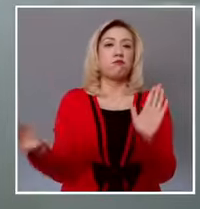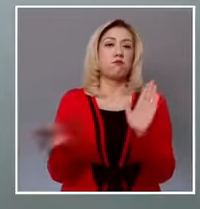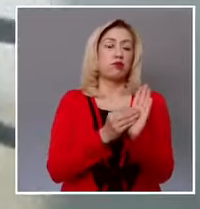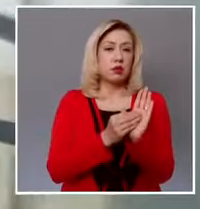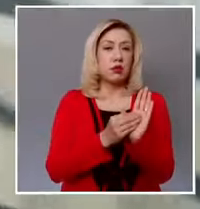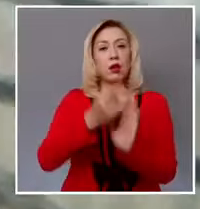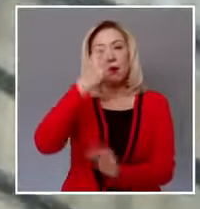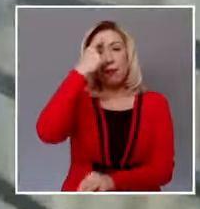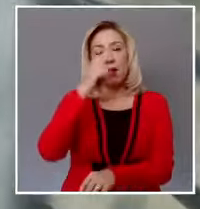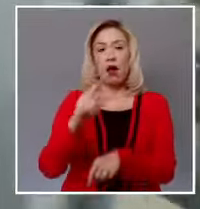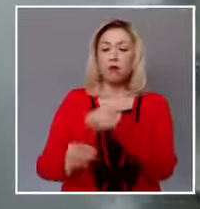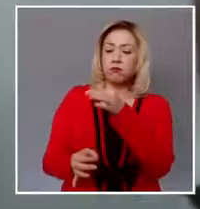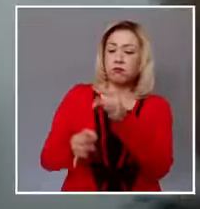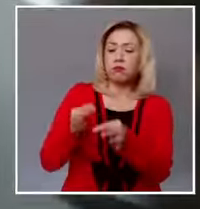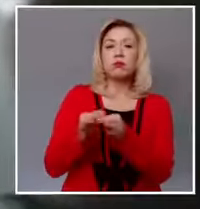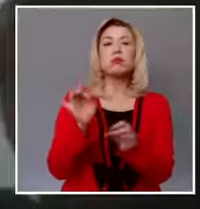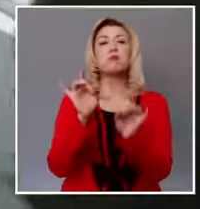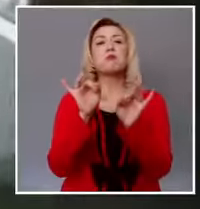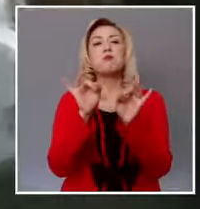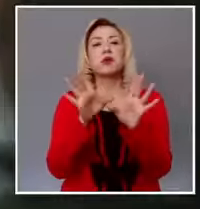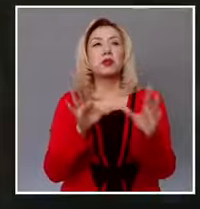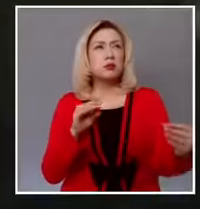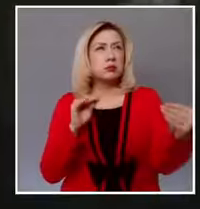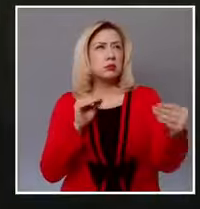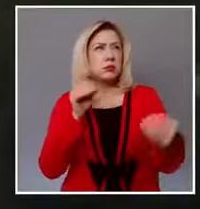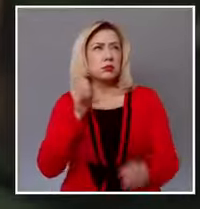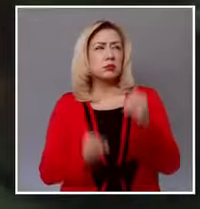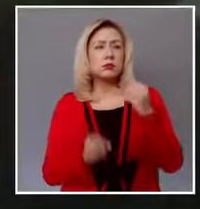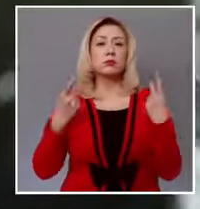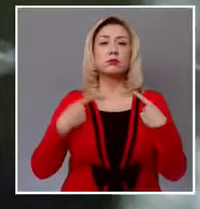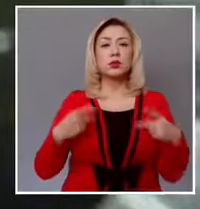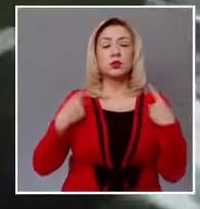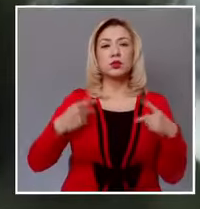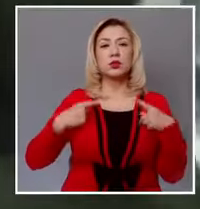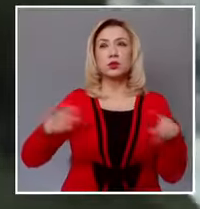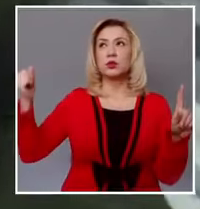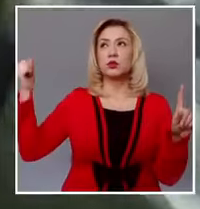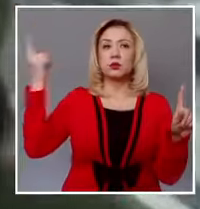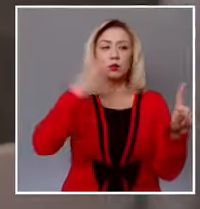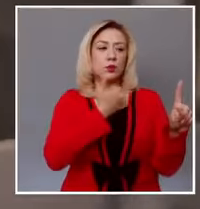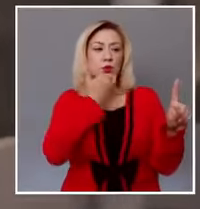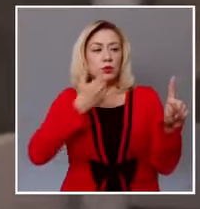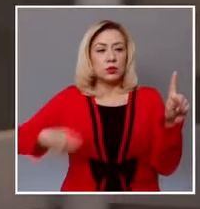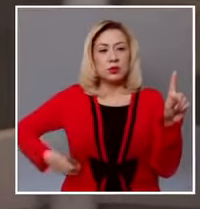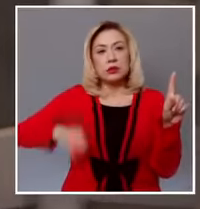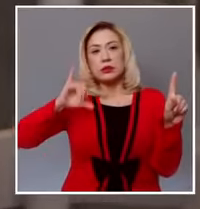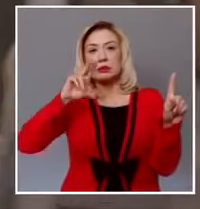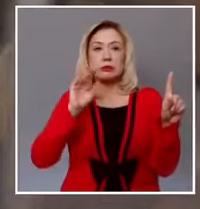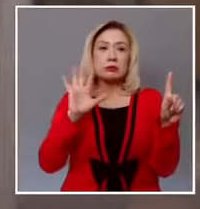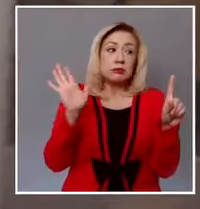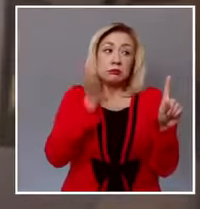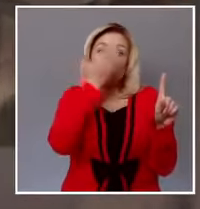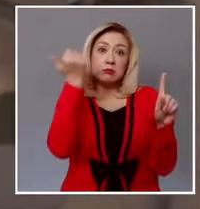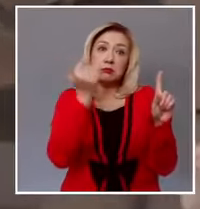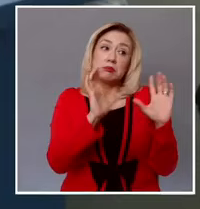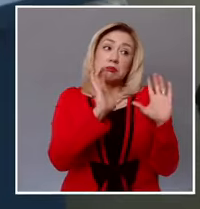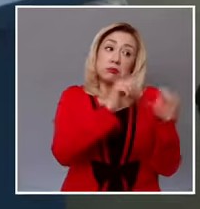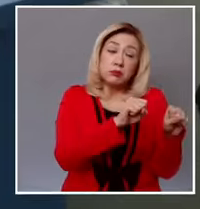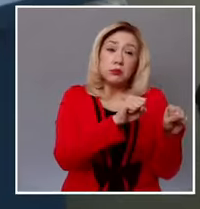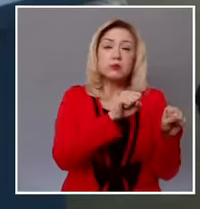de los procesos penales, las personas imputadas desde el momento de su detención, pueden solicitar asistencia social para